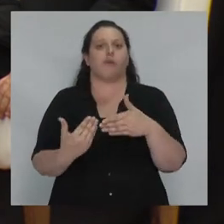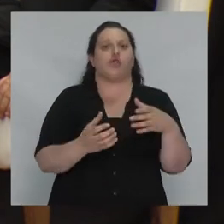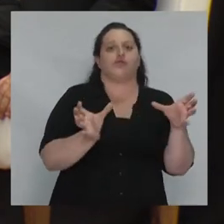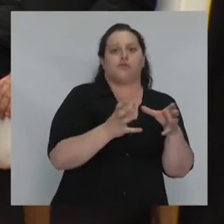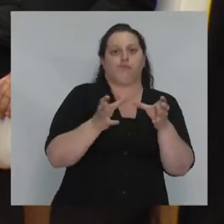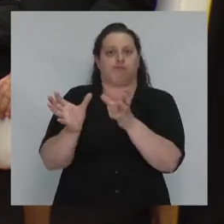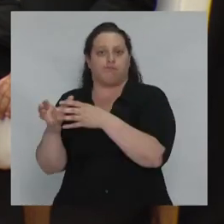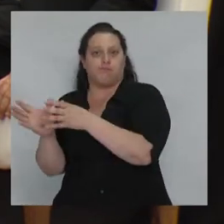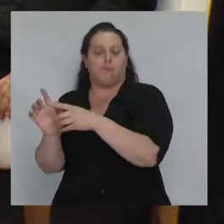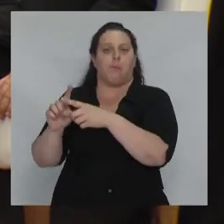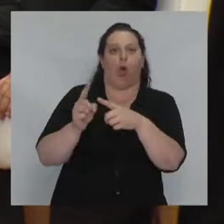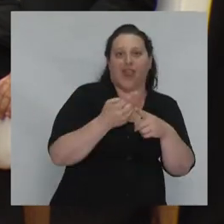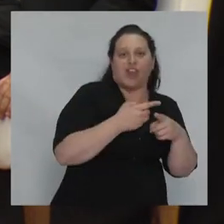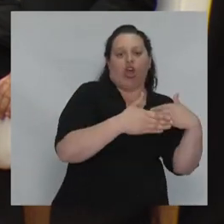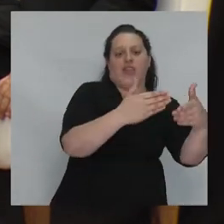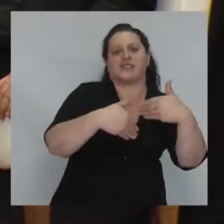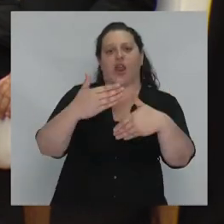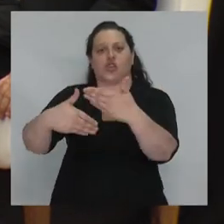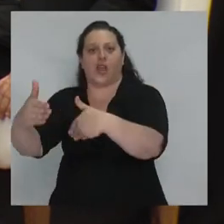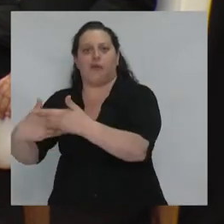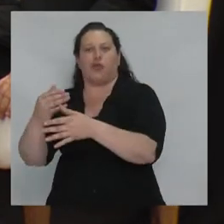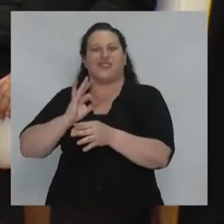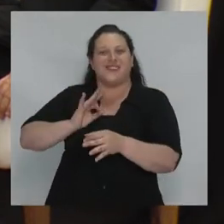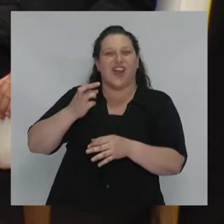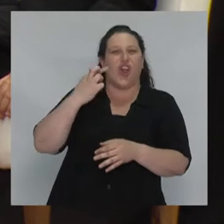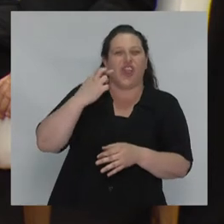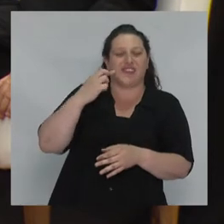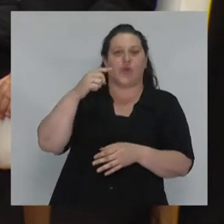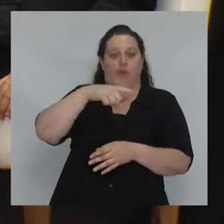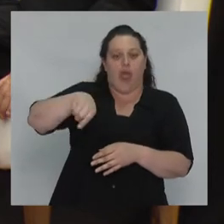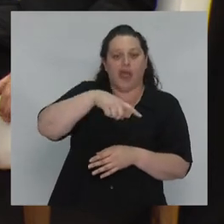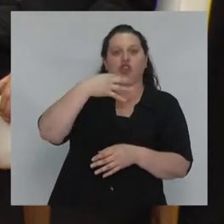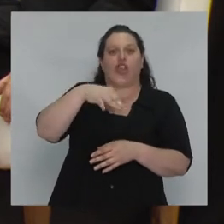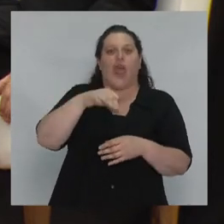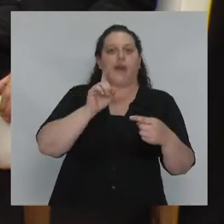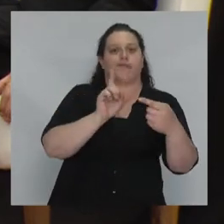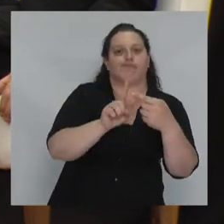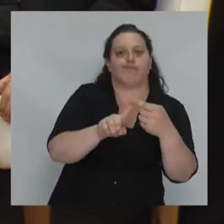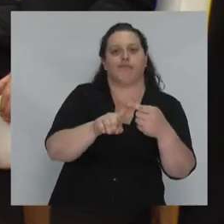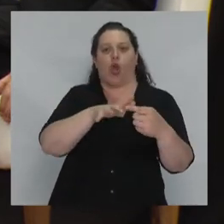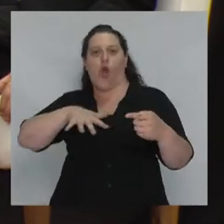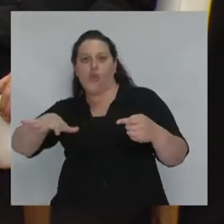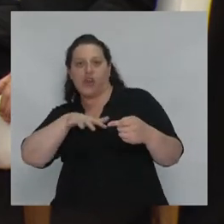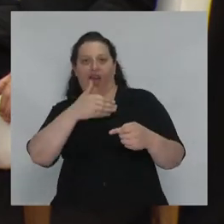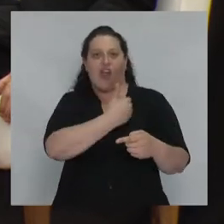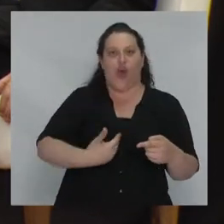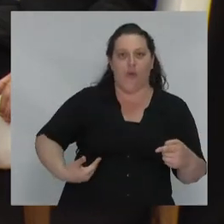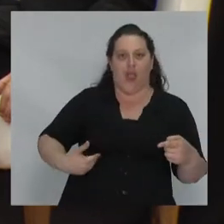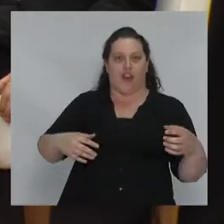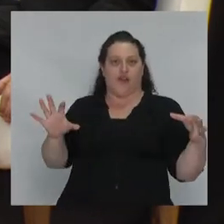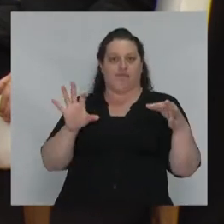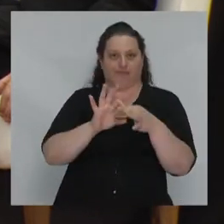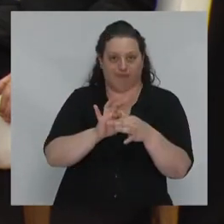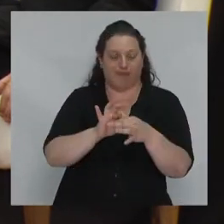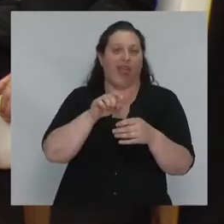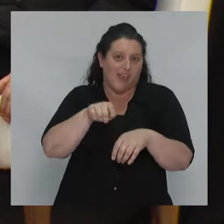XIX que de alguna manera iban a ser los intermediarios entre las comunidades y el gobierno. Todos los partidos nacieron